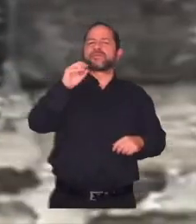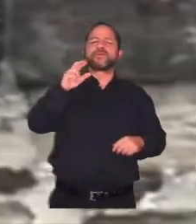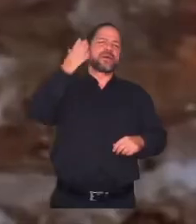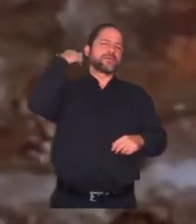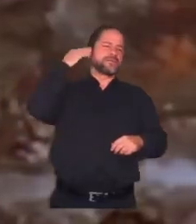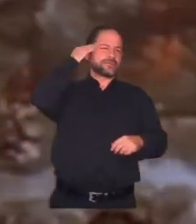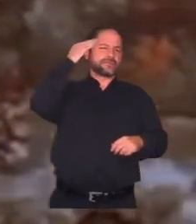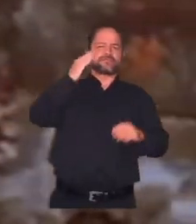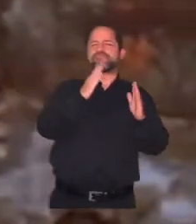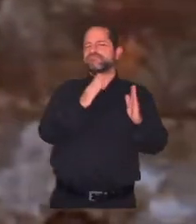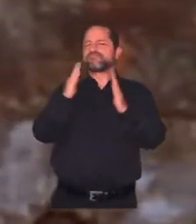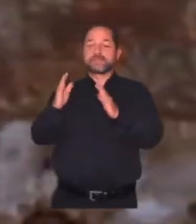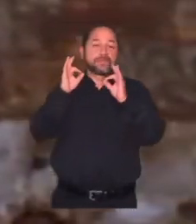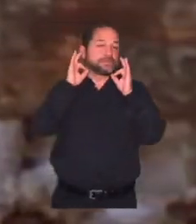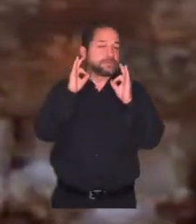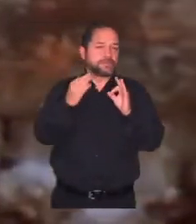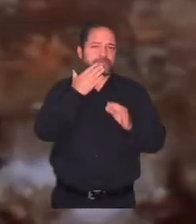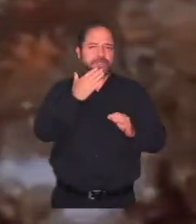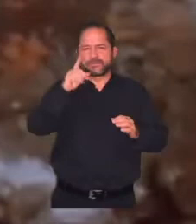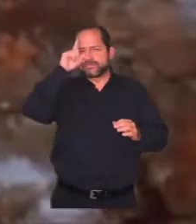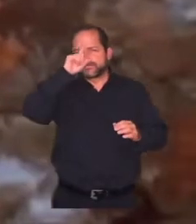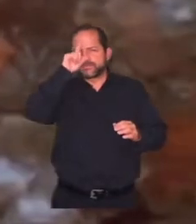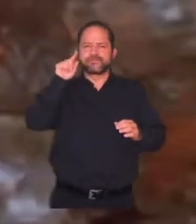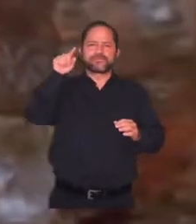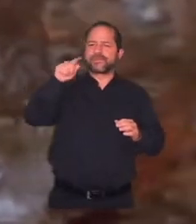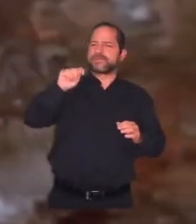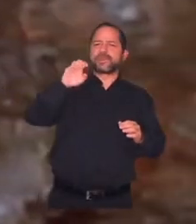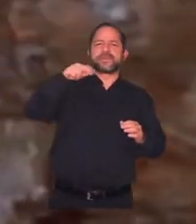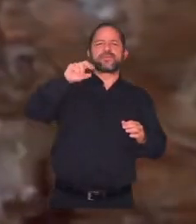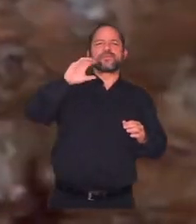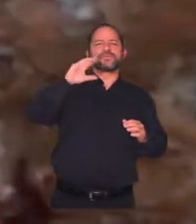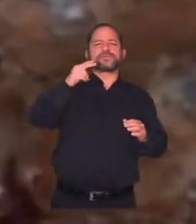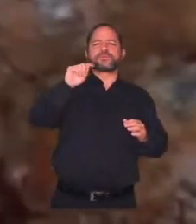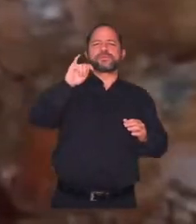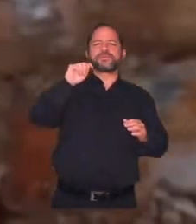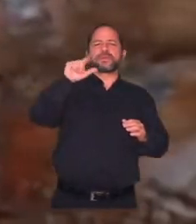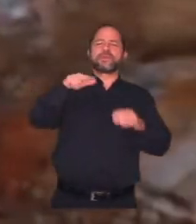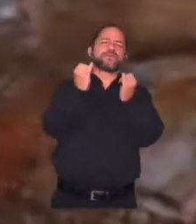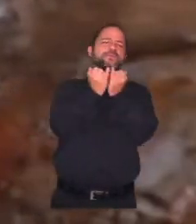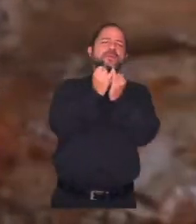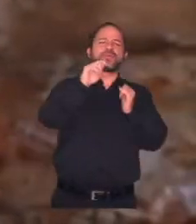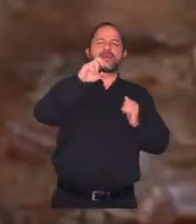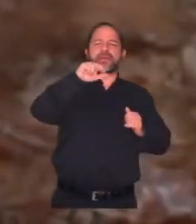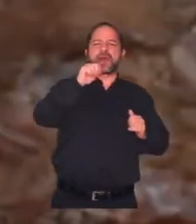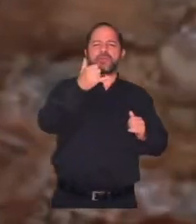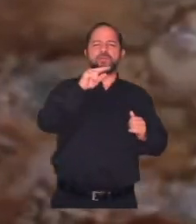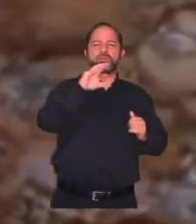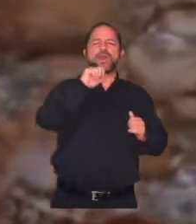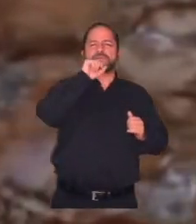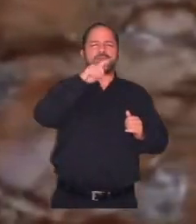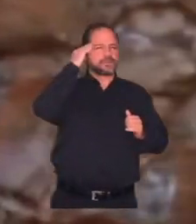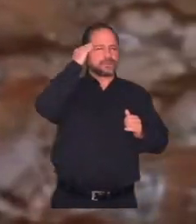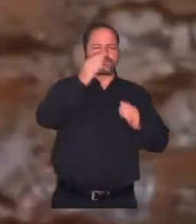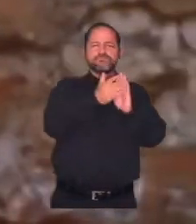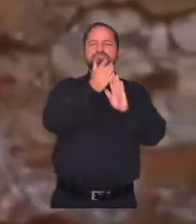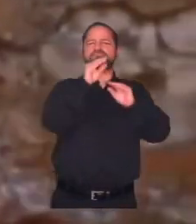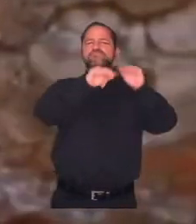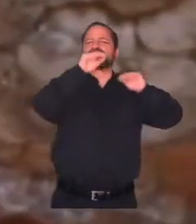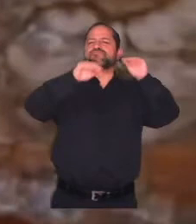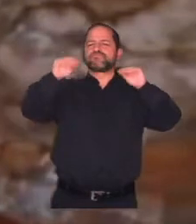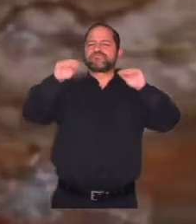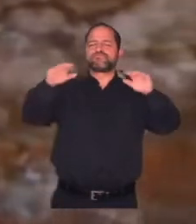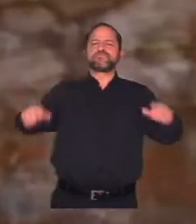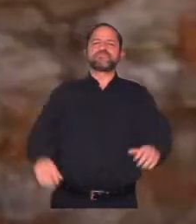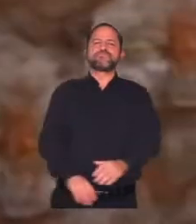1989 se descubrió una pintura mural con la representación de los dioses creadores del tiempo si pactan al dios o